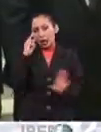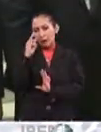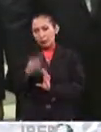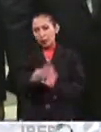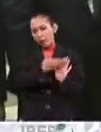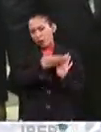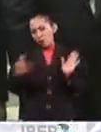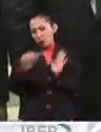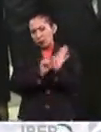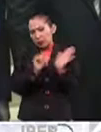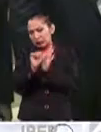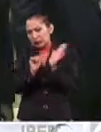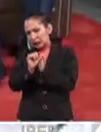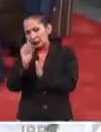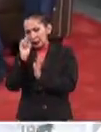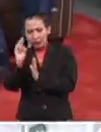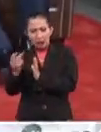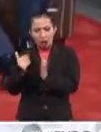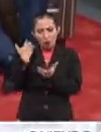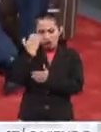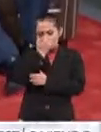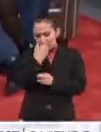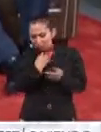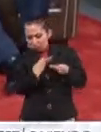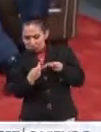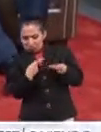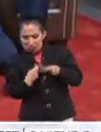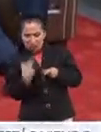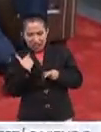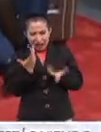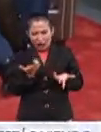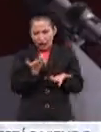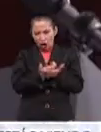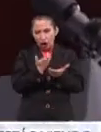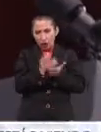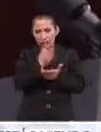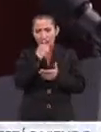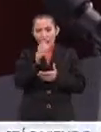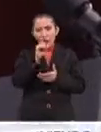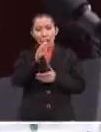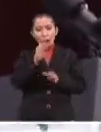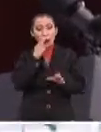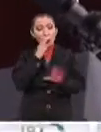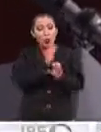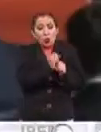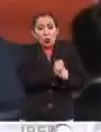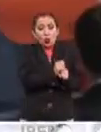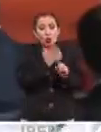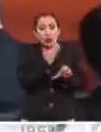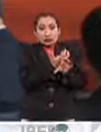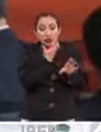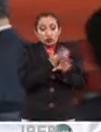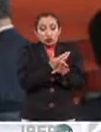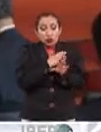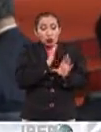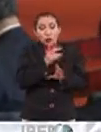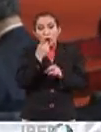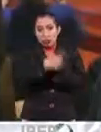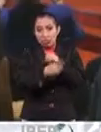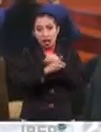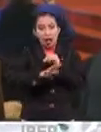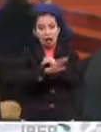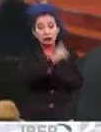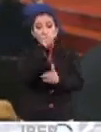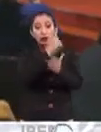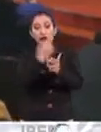en los últimos meses, estas medidas económicas, como bien lo mencionaba Omar, proteccionistas por parte de los Estados Unidos que han afectado